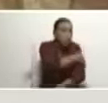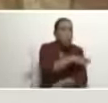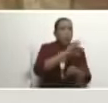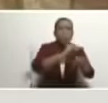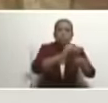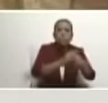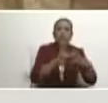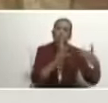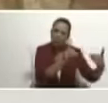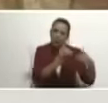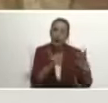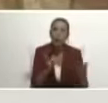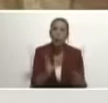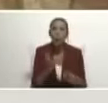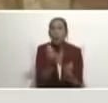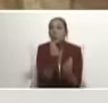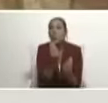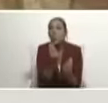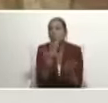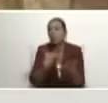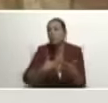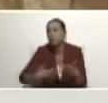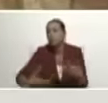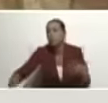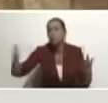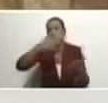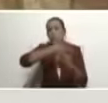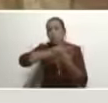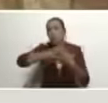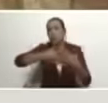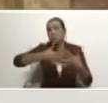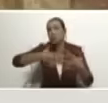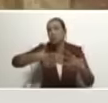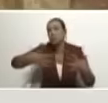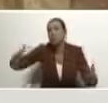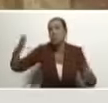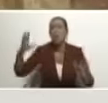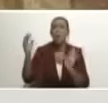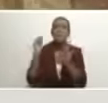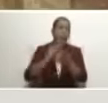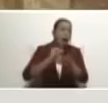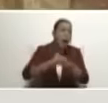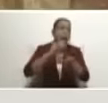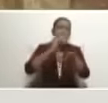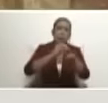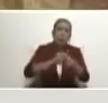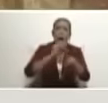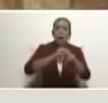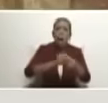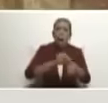Creo que más de mil veces he llamado al diálogo. Más de mil veces.